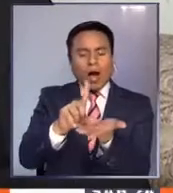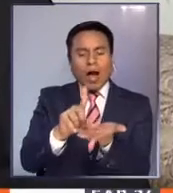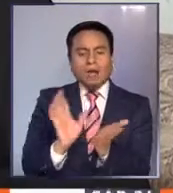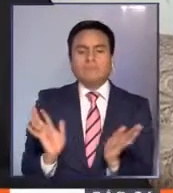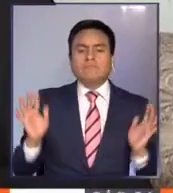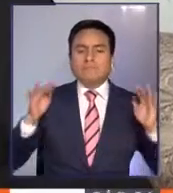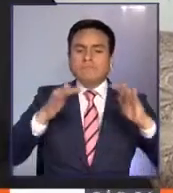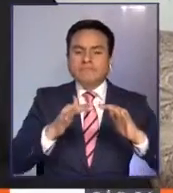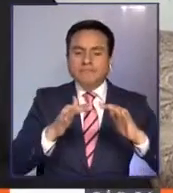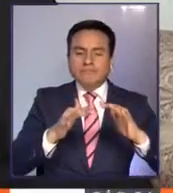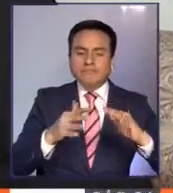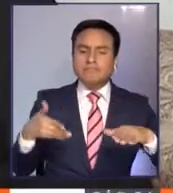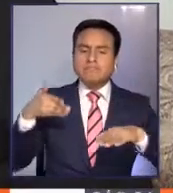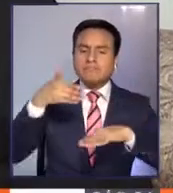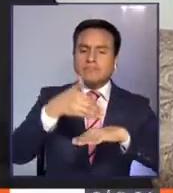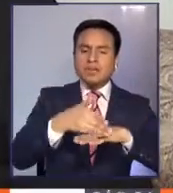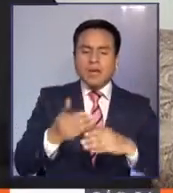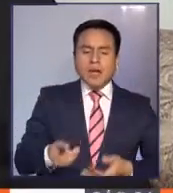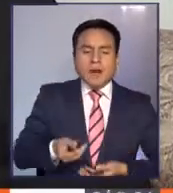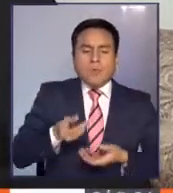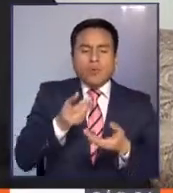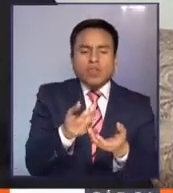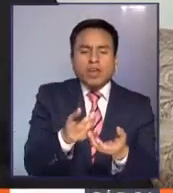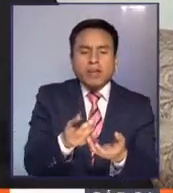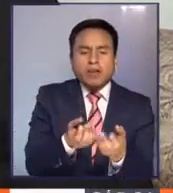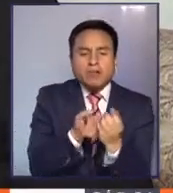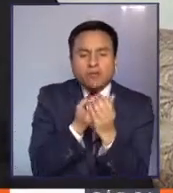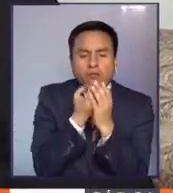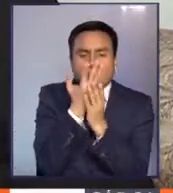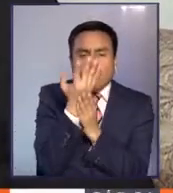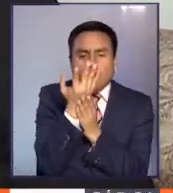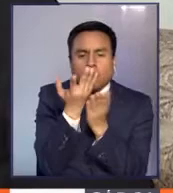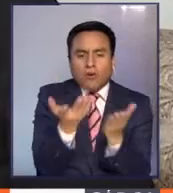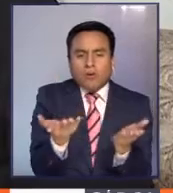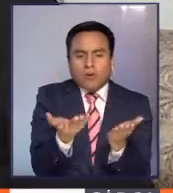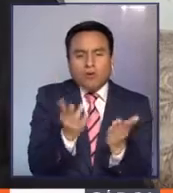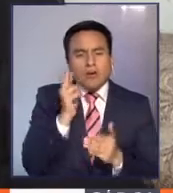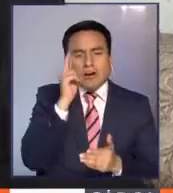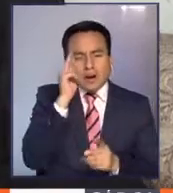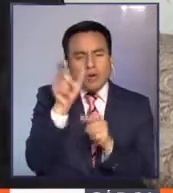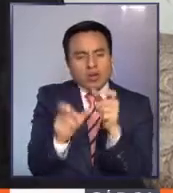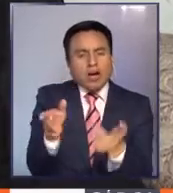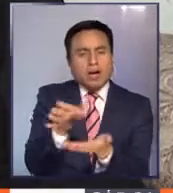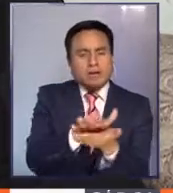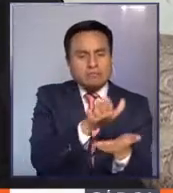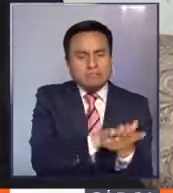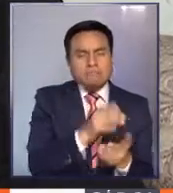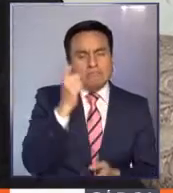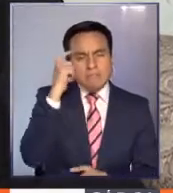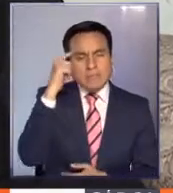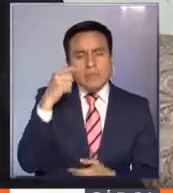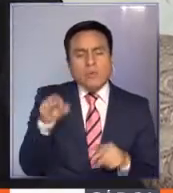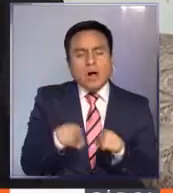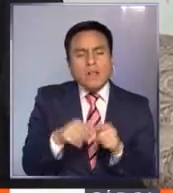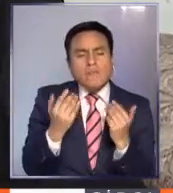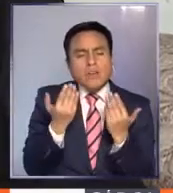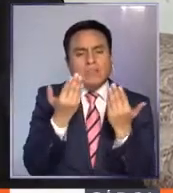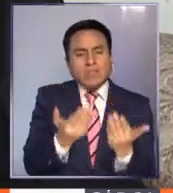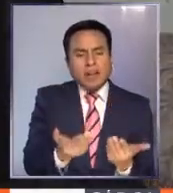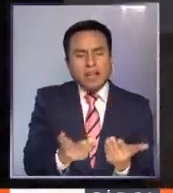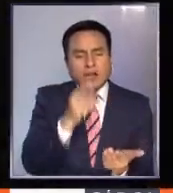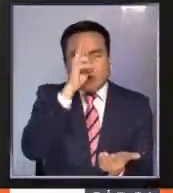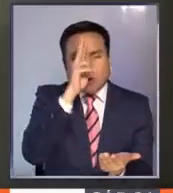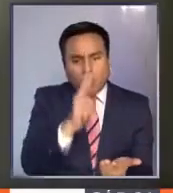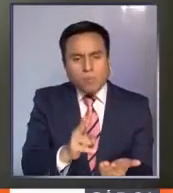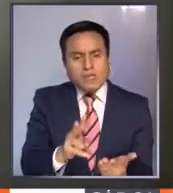nosotros podamos ir a poner alguna flor, a recordarlo. Queremos brindarle a ellos un